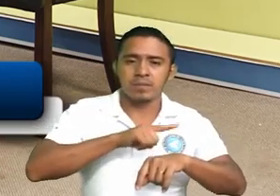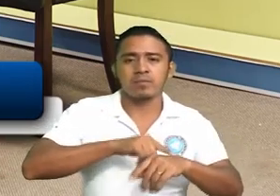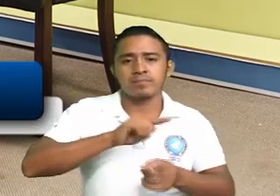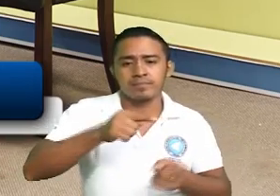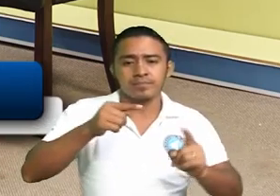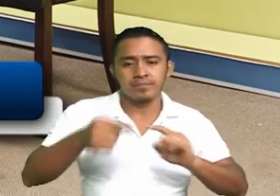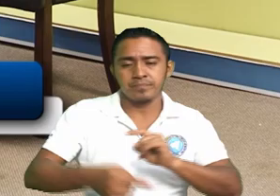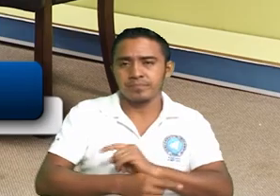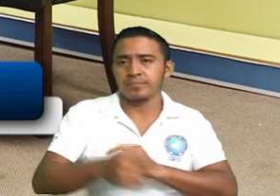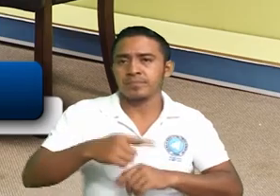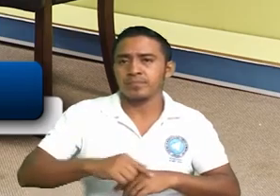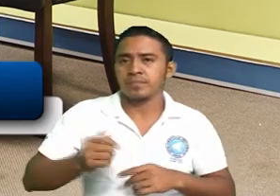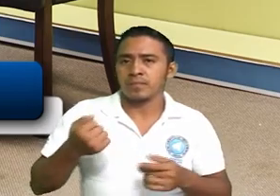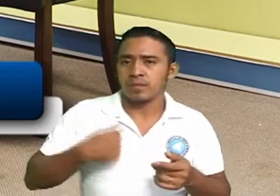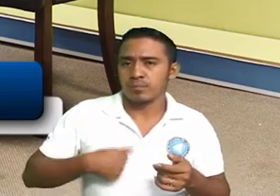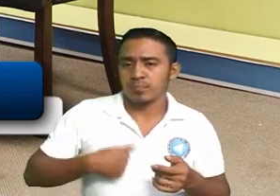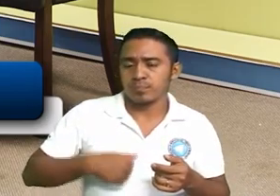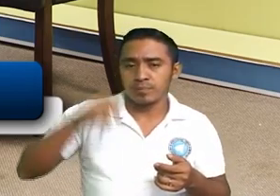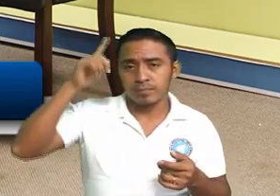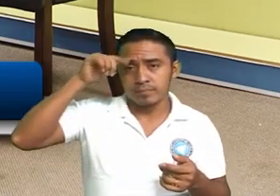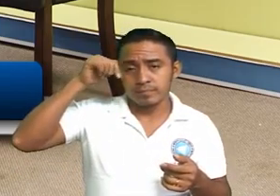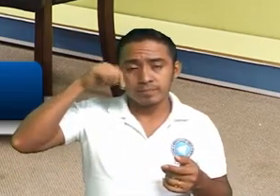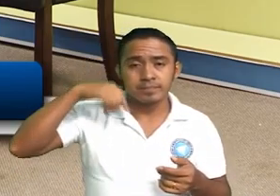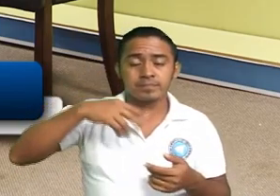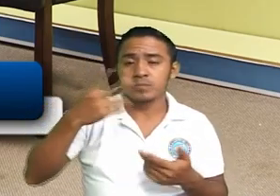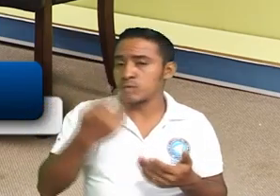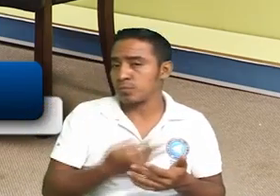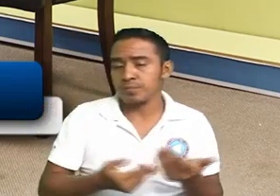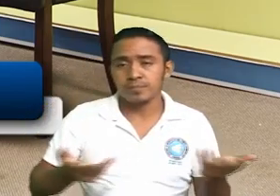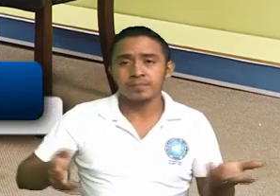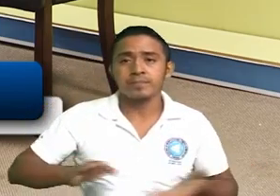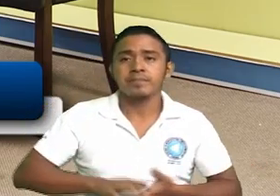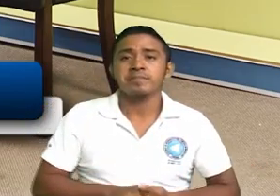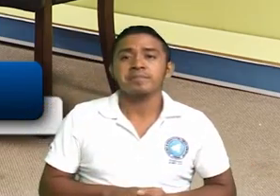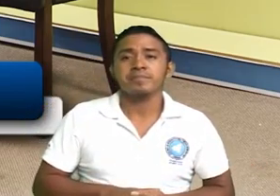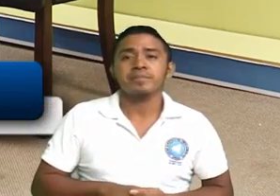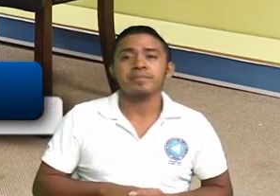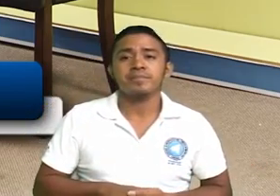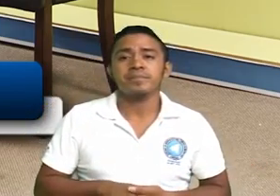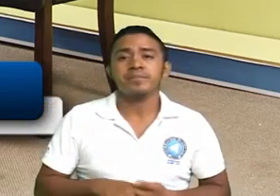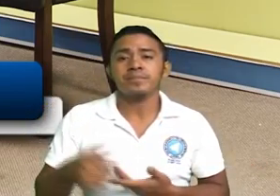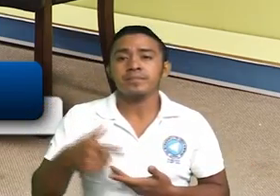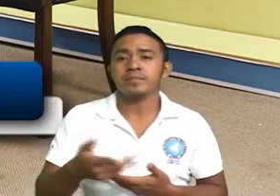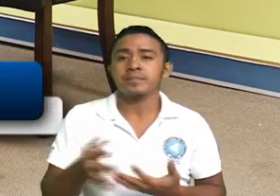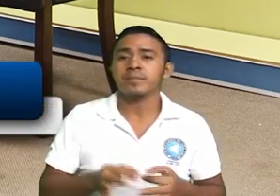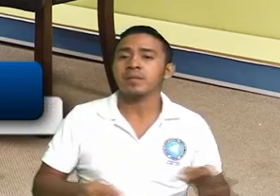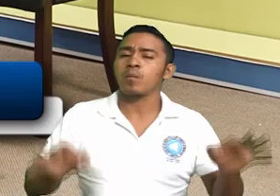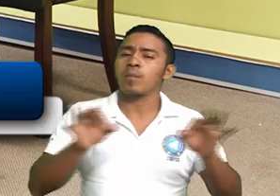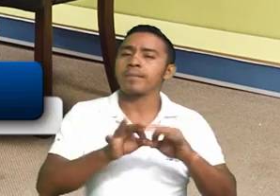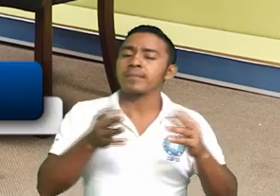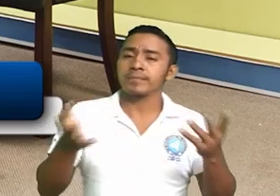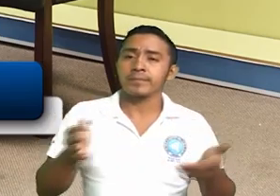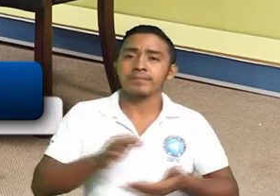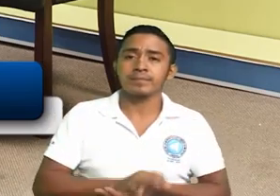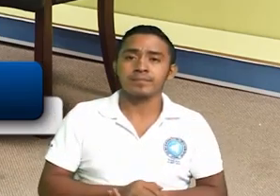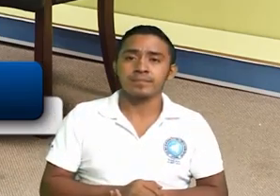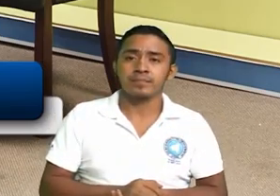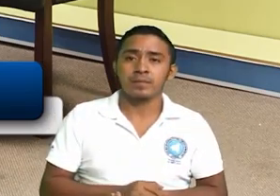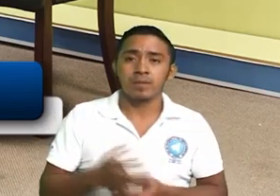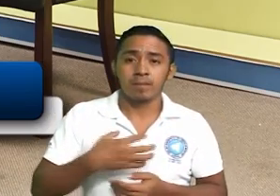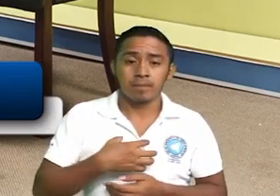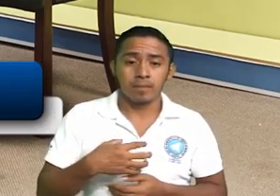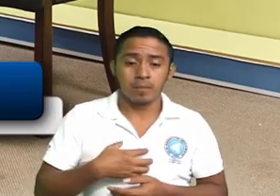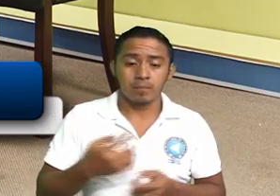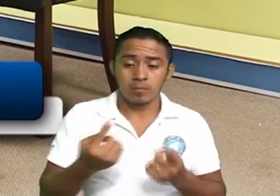el descanso, es bien importante también, y cuando tienen, cuando están con sus necesidades fisiológicas, es